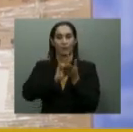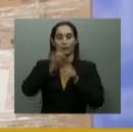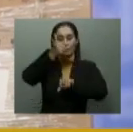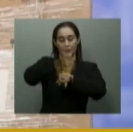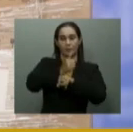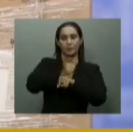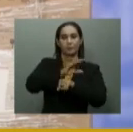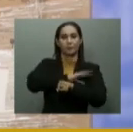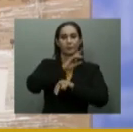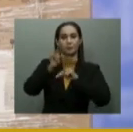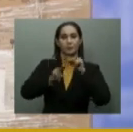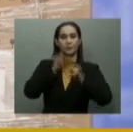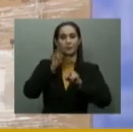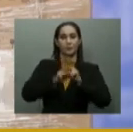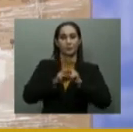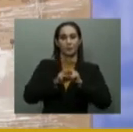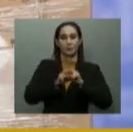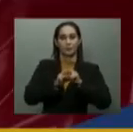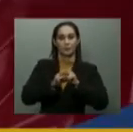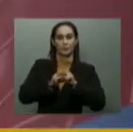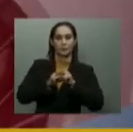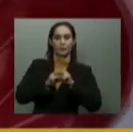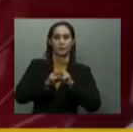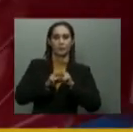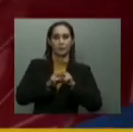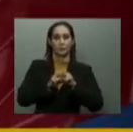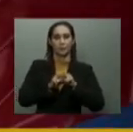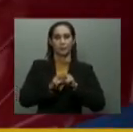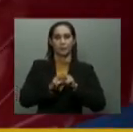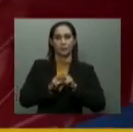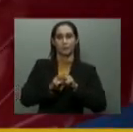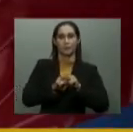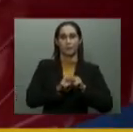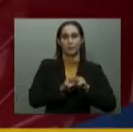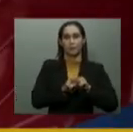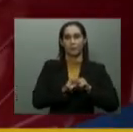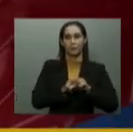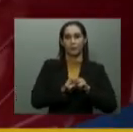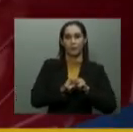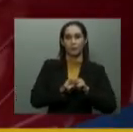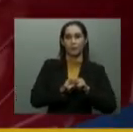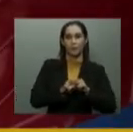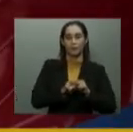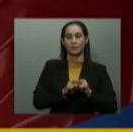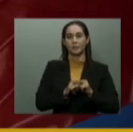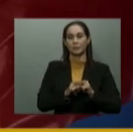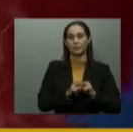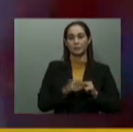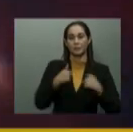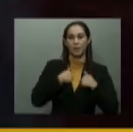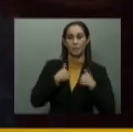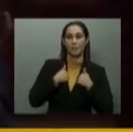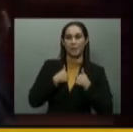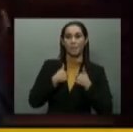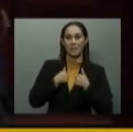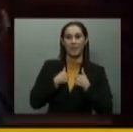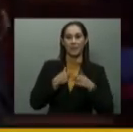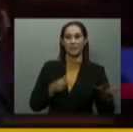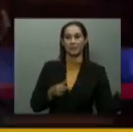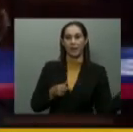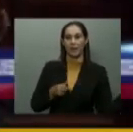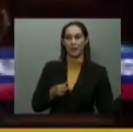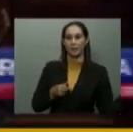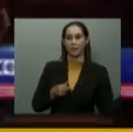la fiscalización de lo que ellos hacen a través no sólo de videograbadoras sino de sus superiores de que